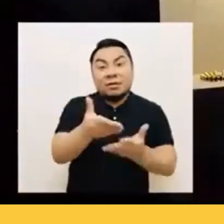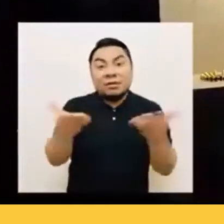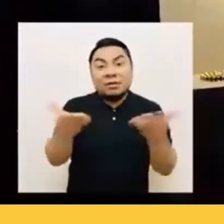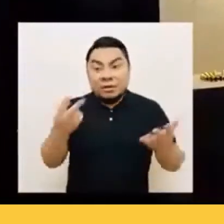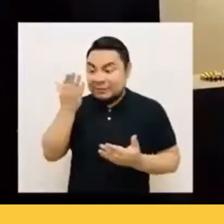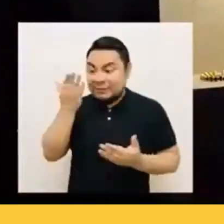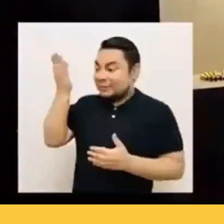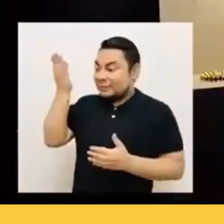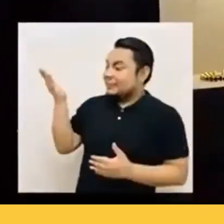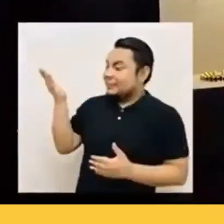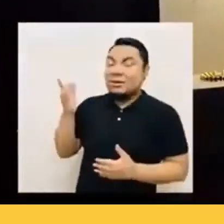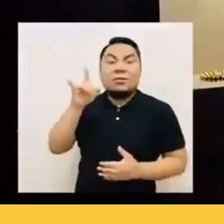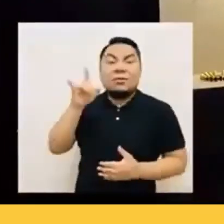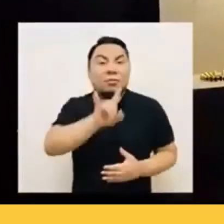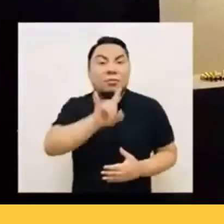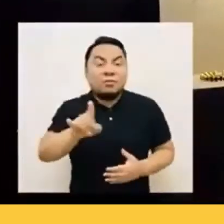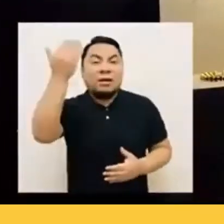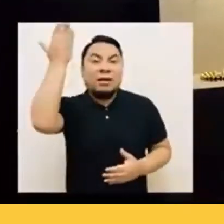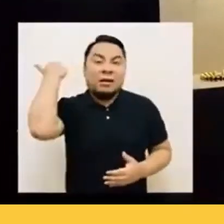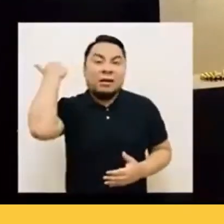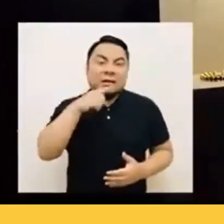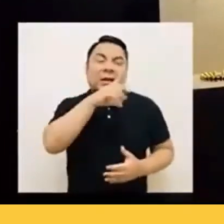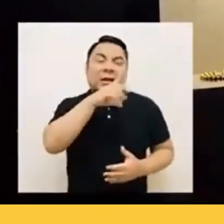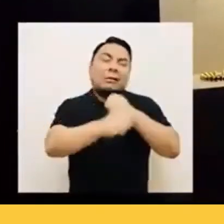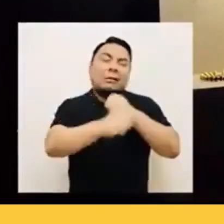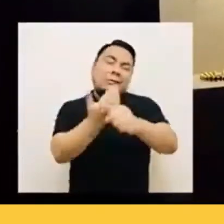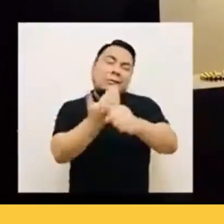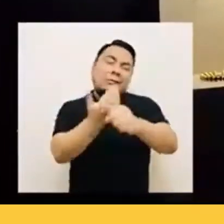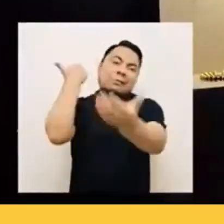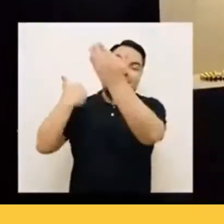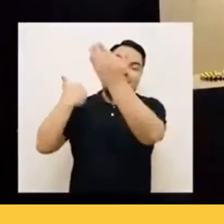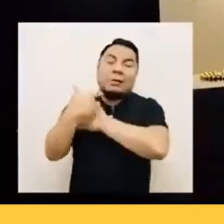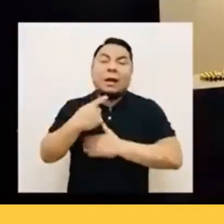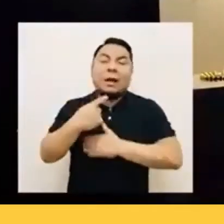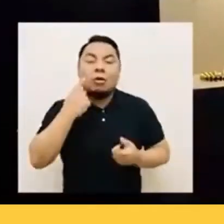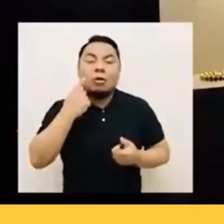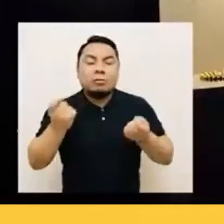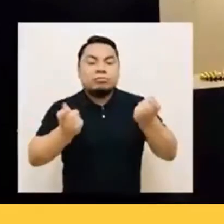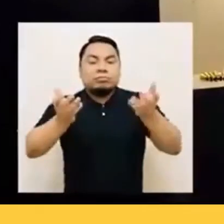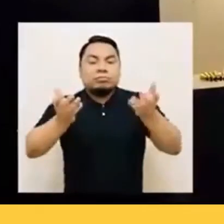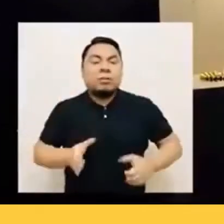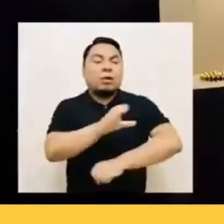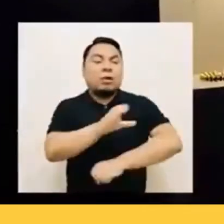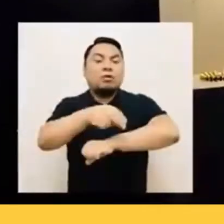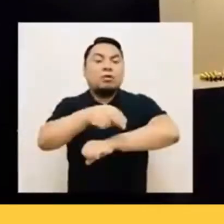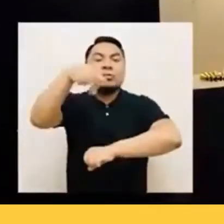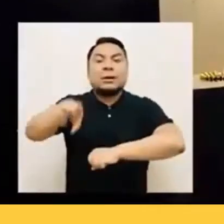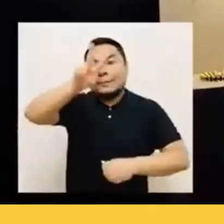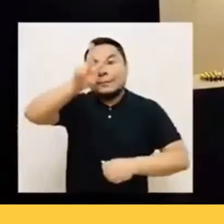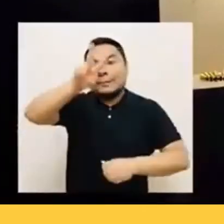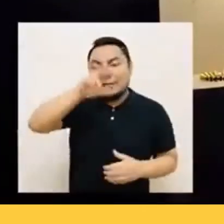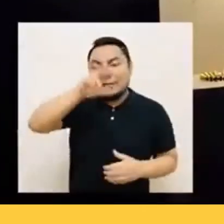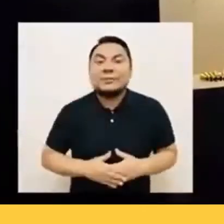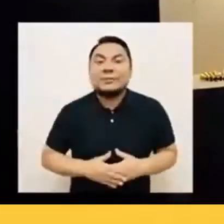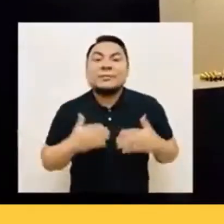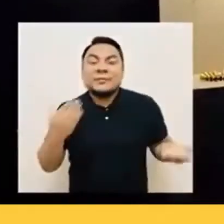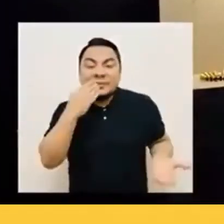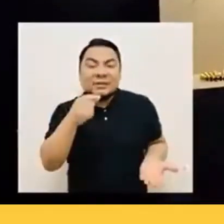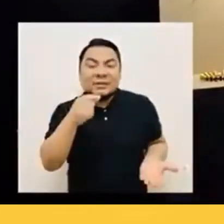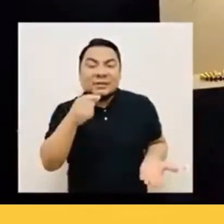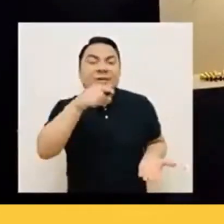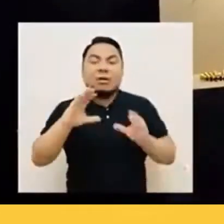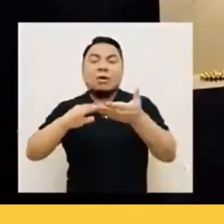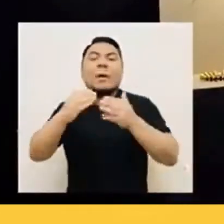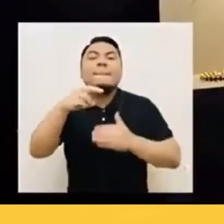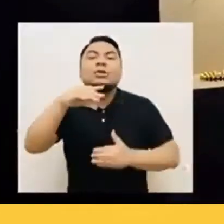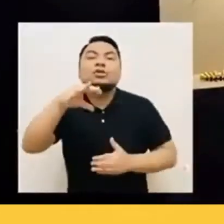Objetos como los que vemos aquí fueron utilizados durante cientos de años por antiguos gobernantes de la costa norte del Perú, como los